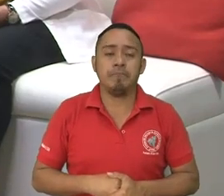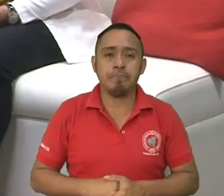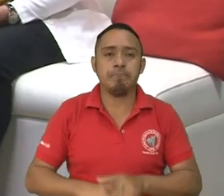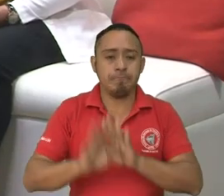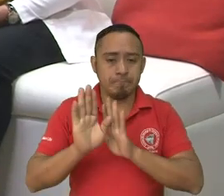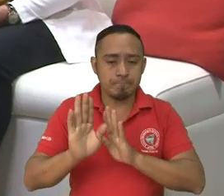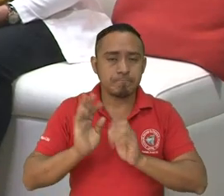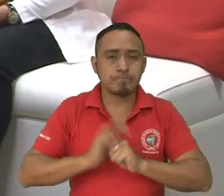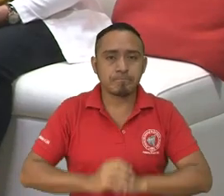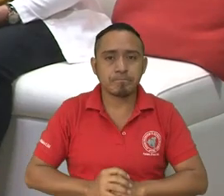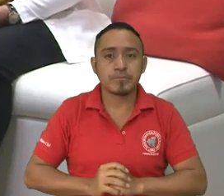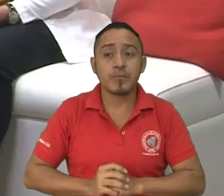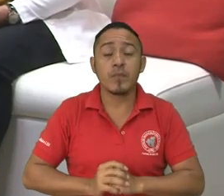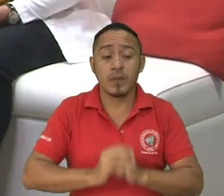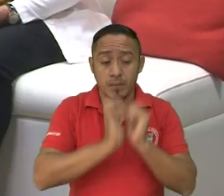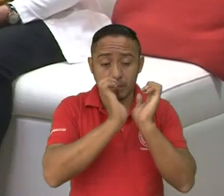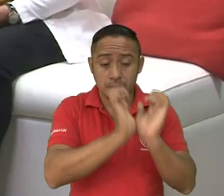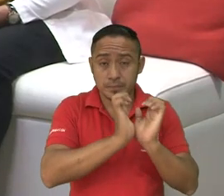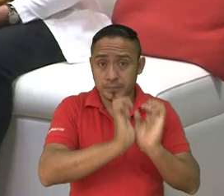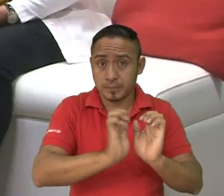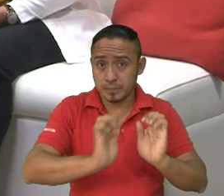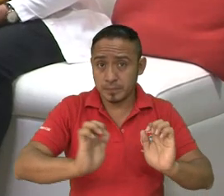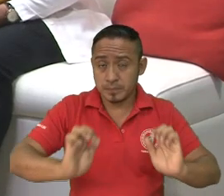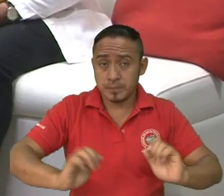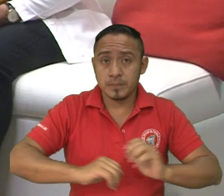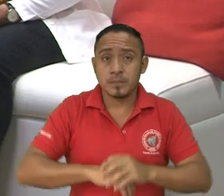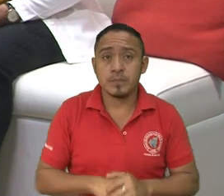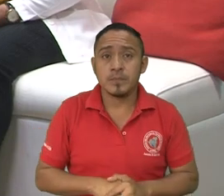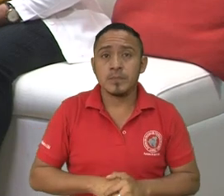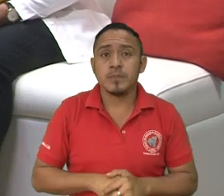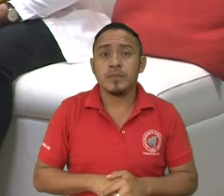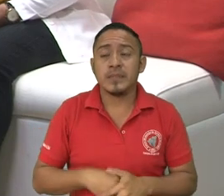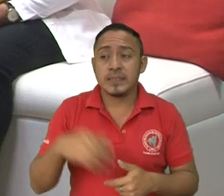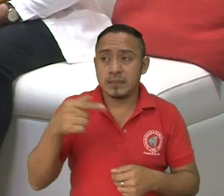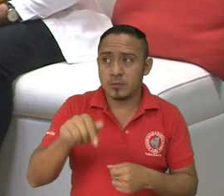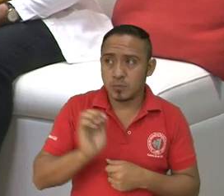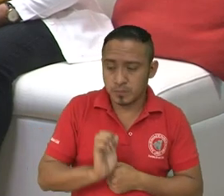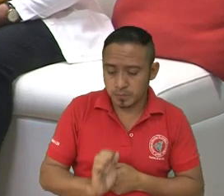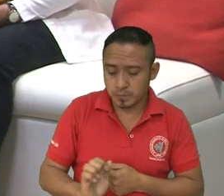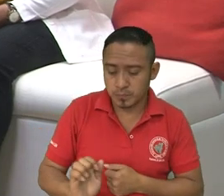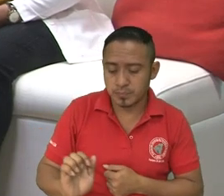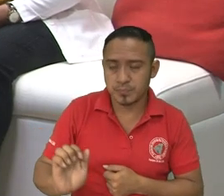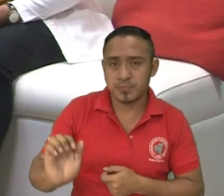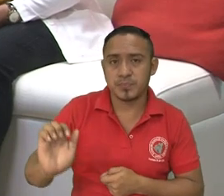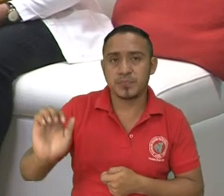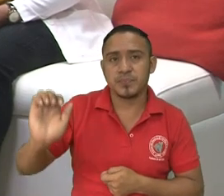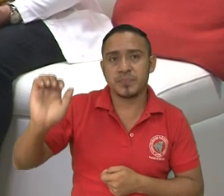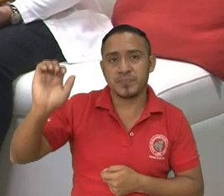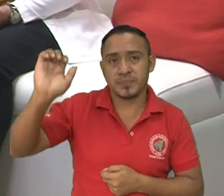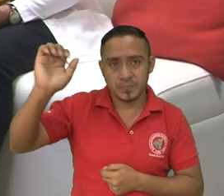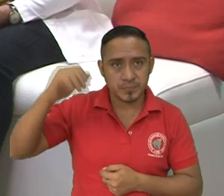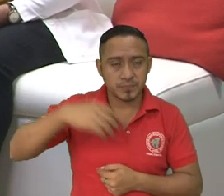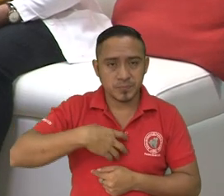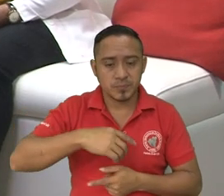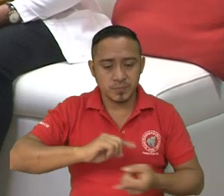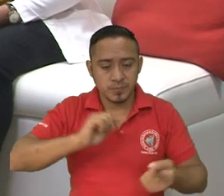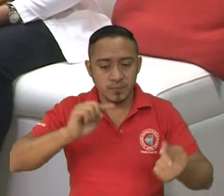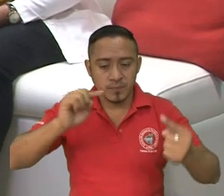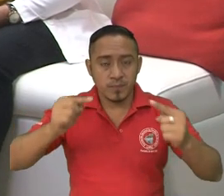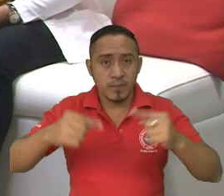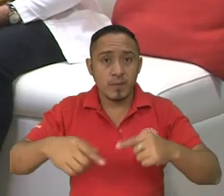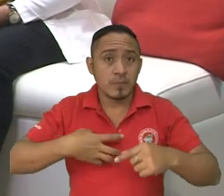bueno, en los niños, conforme ellos van creciendo y se van adaptando al